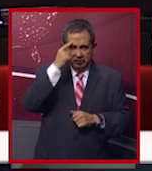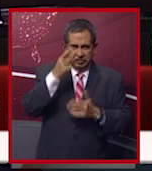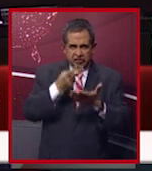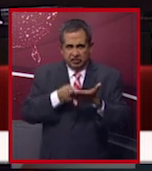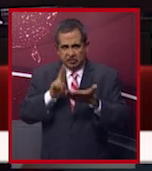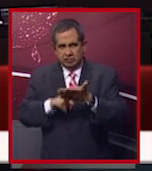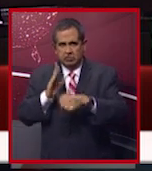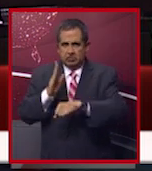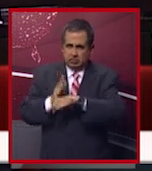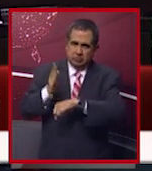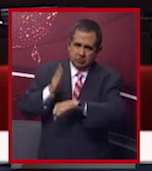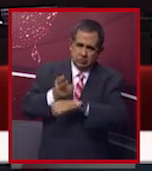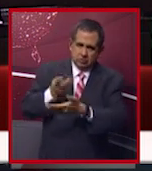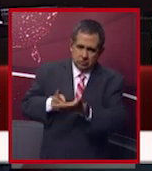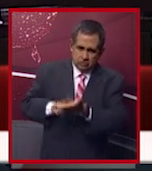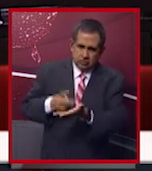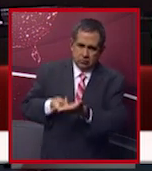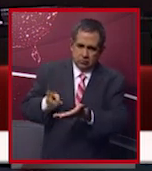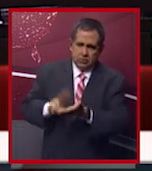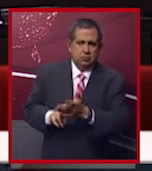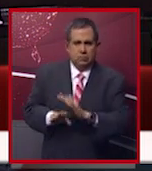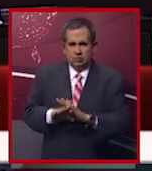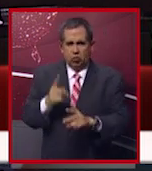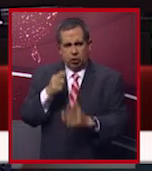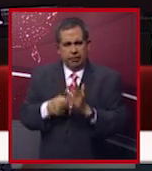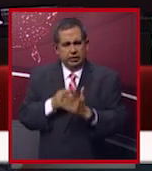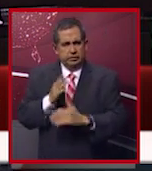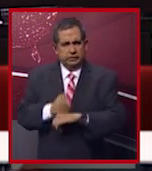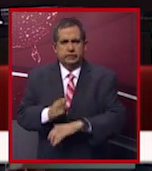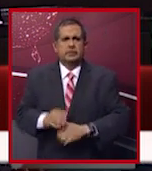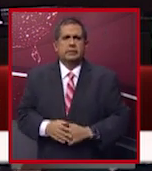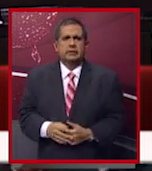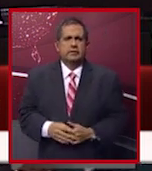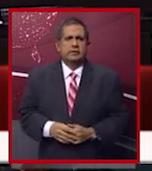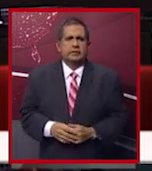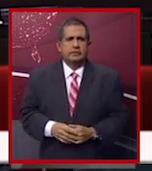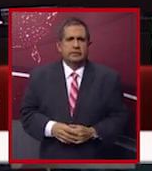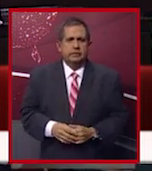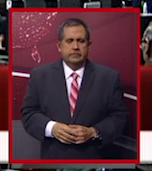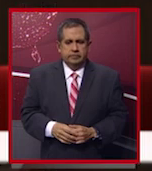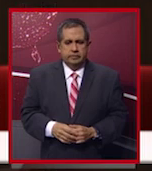doble sanción y victimización del servidor público.